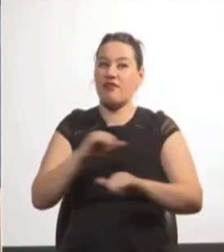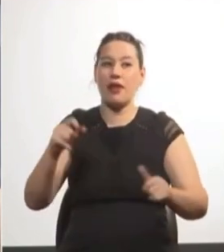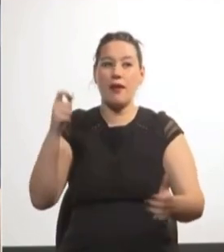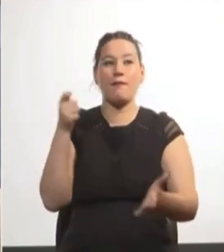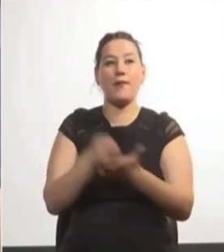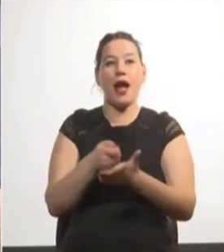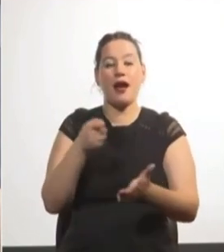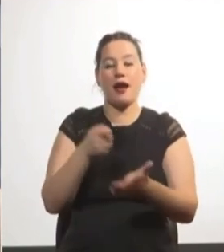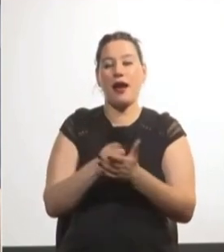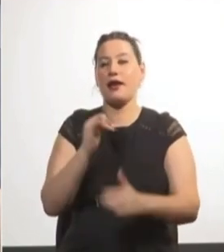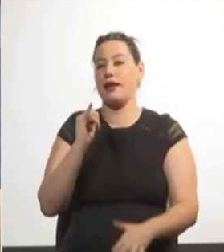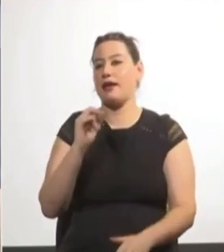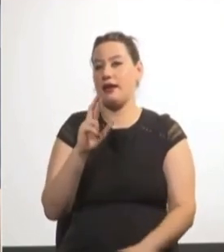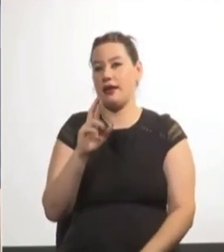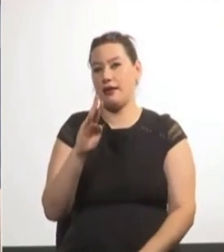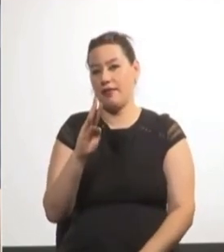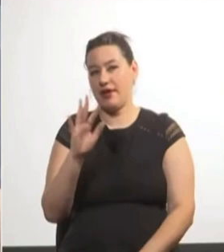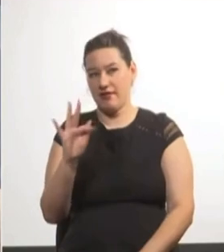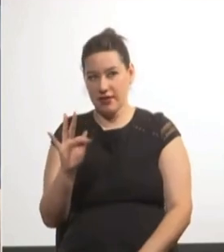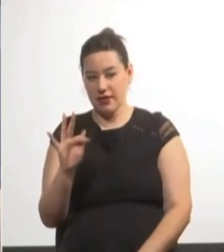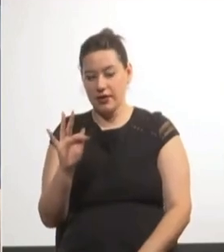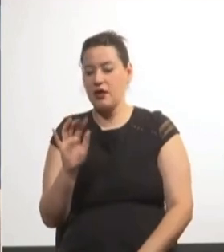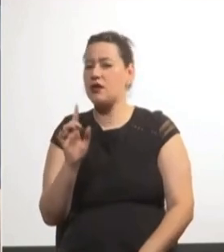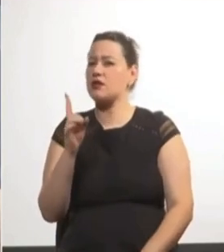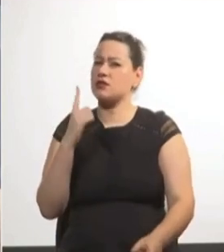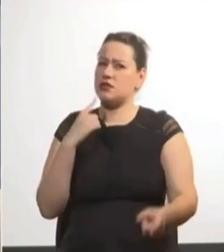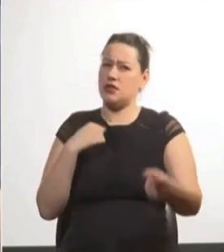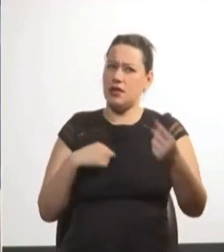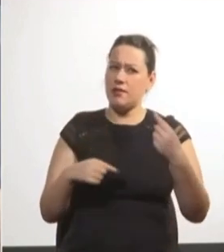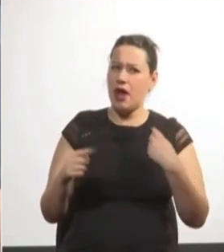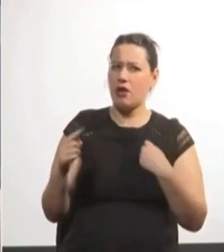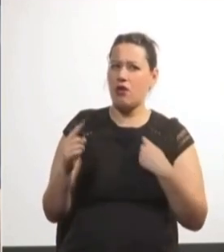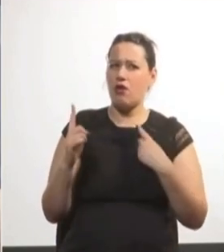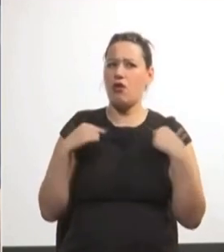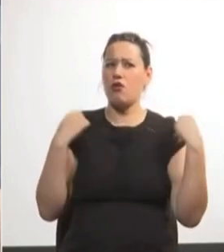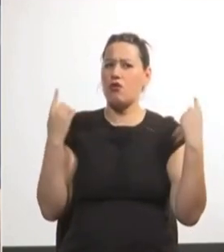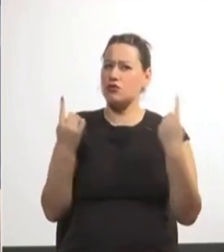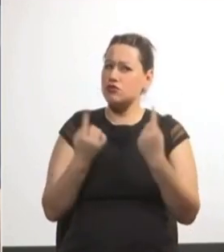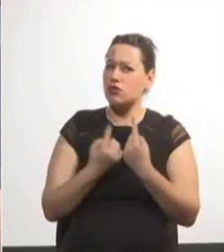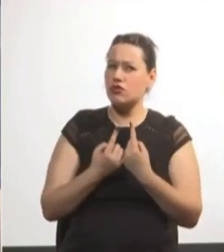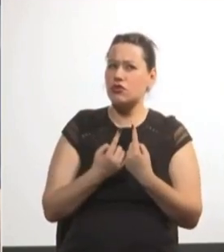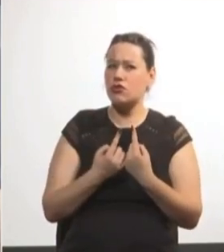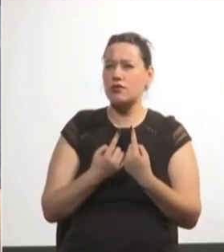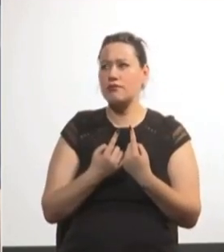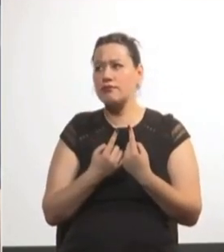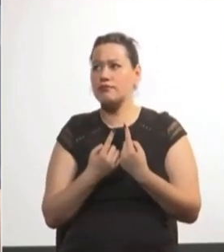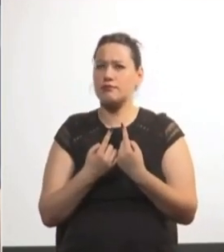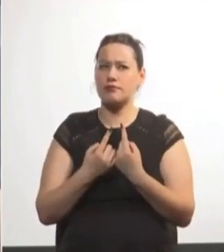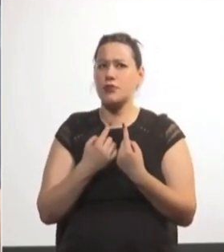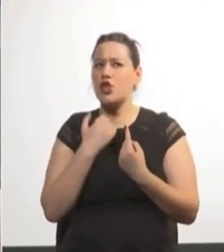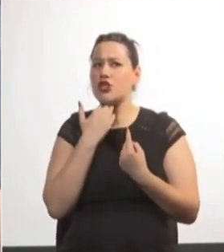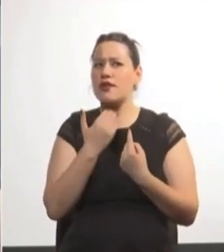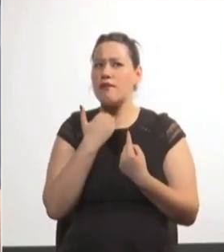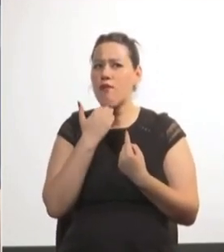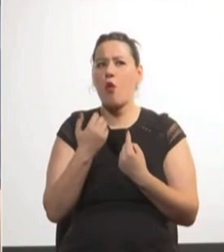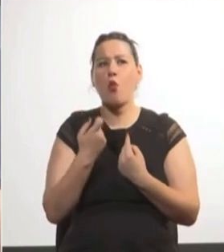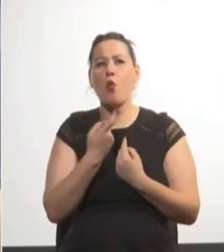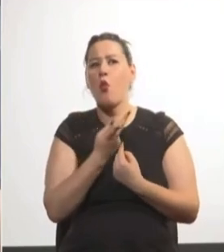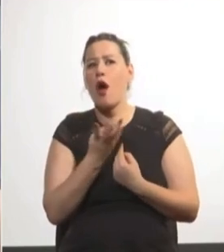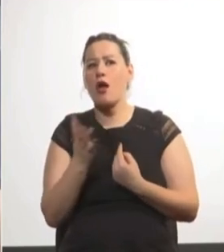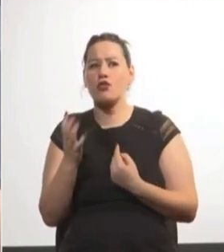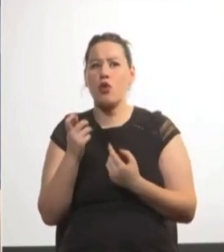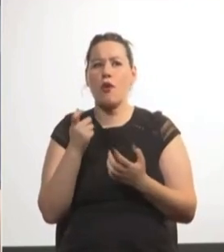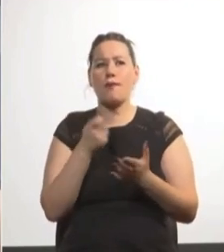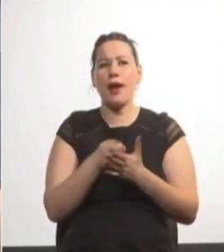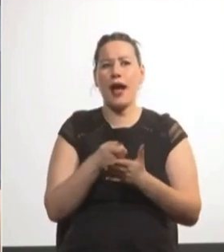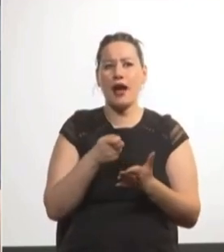IRPF con estas medidas. Sin embargo, nosotros no sabemos cuántos pasaron a pagar